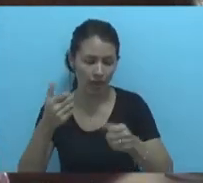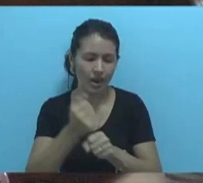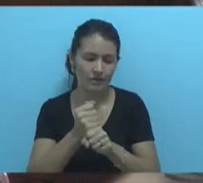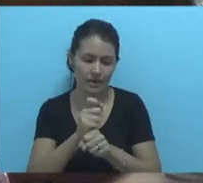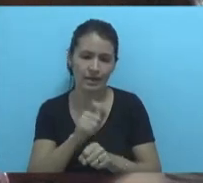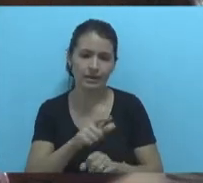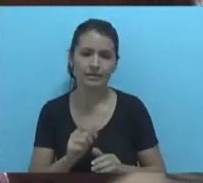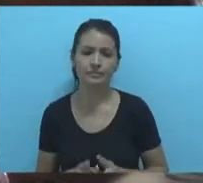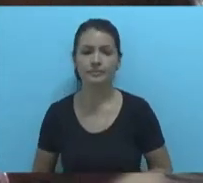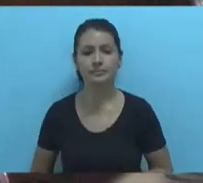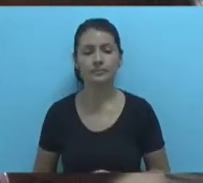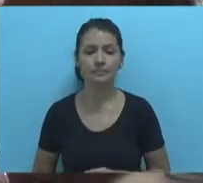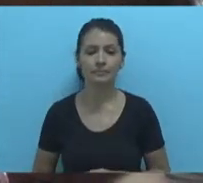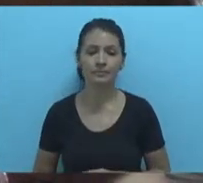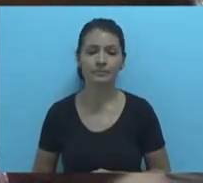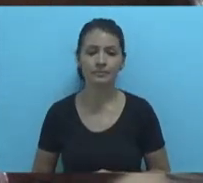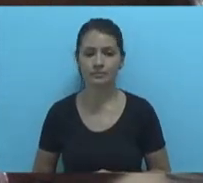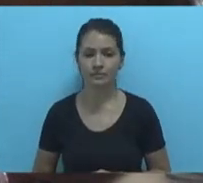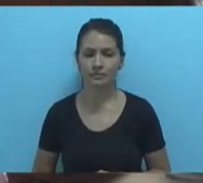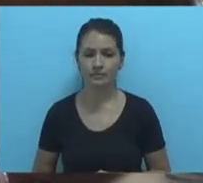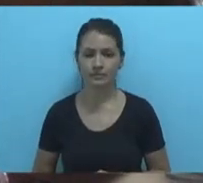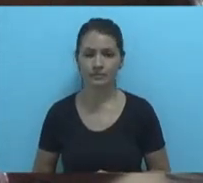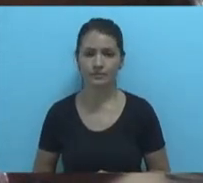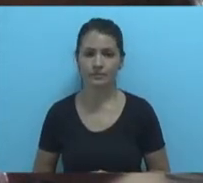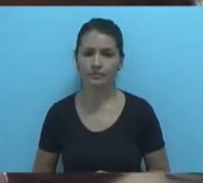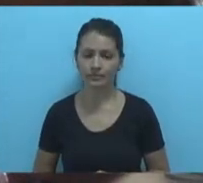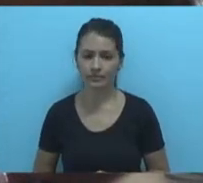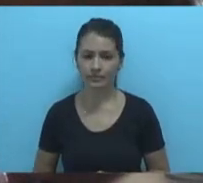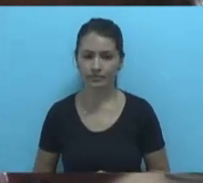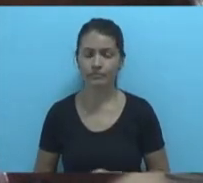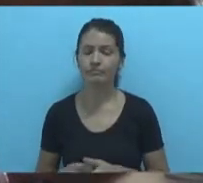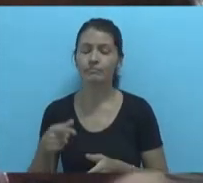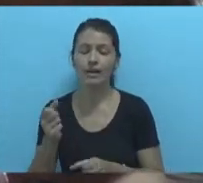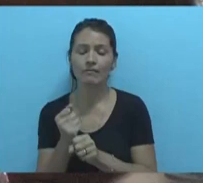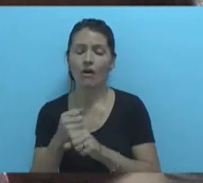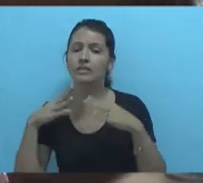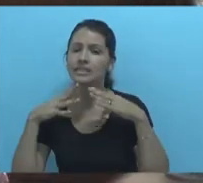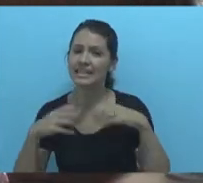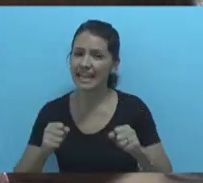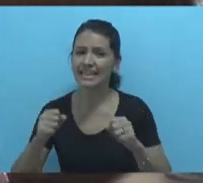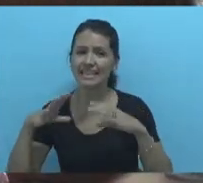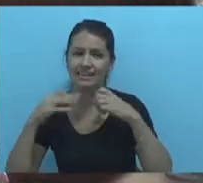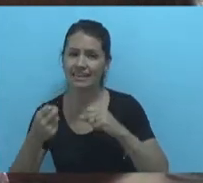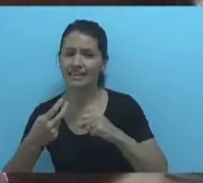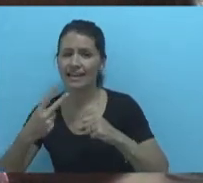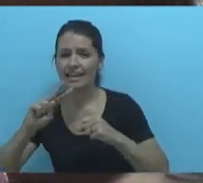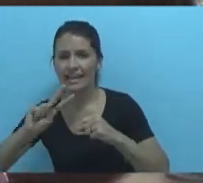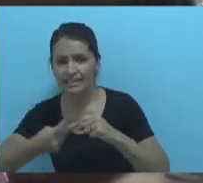ministra Silvina Frana y al trabajo que desde la Secretaría y la Subsecretaría de Hábitat se viene desarrollando en el